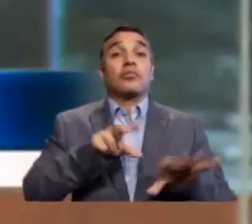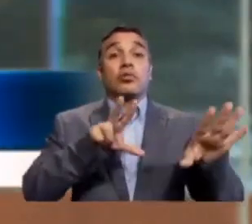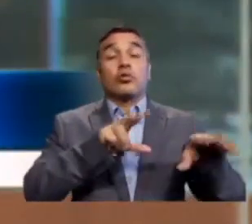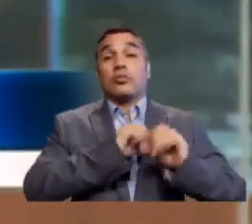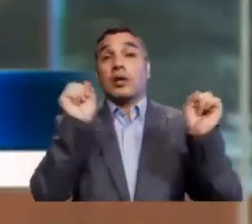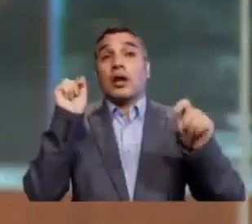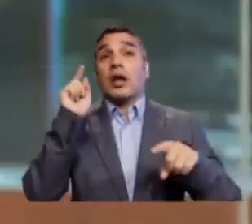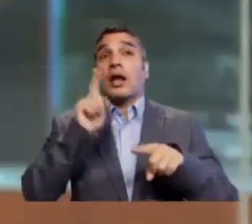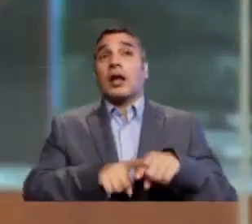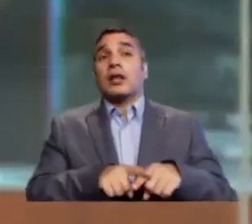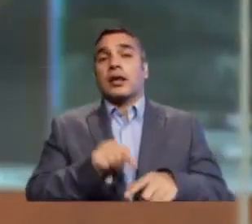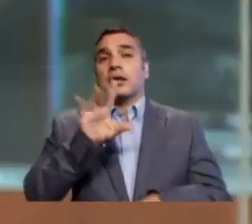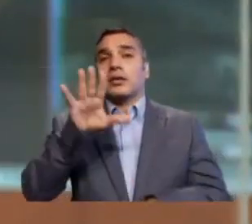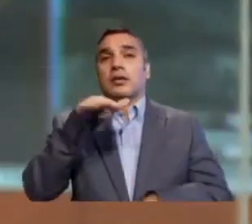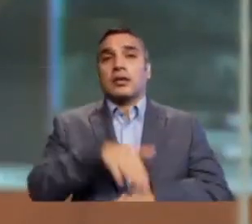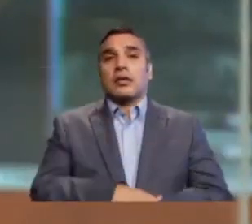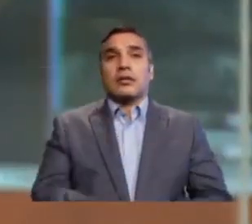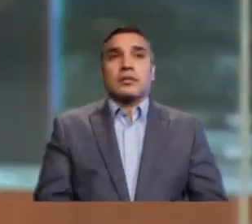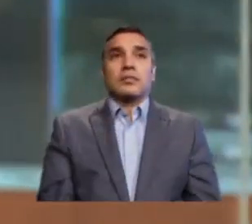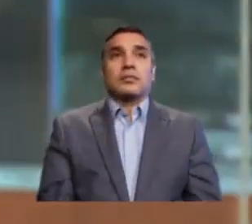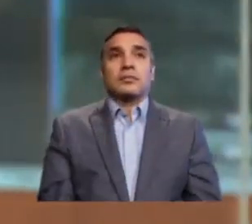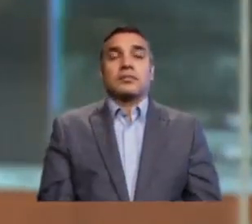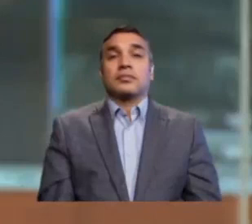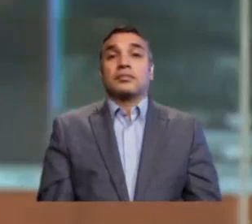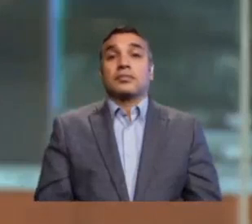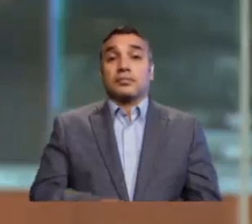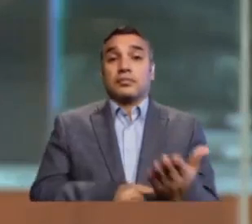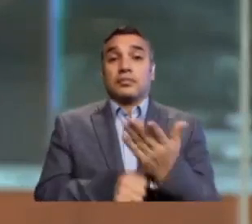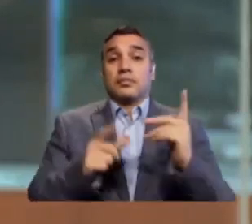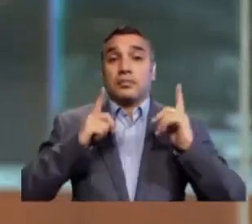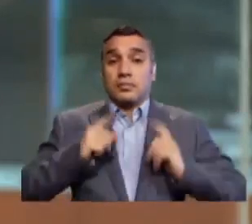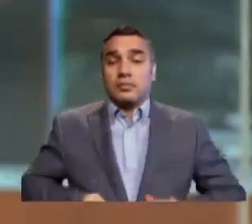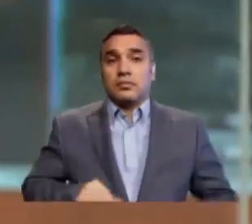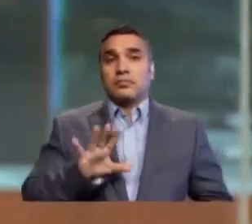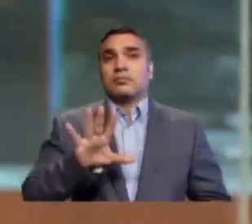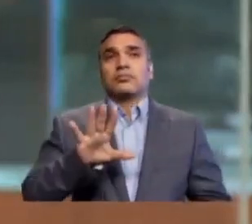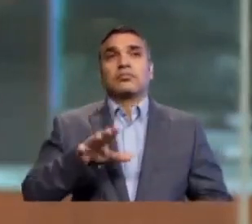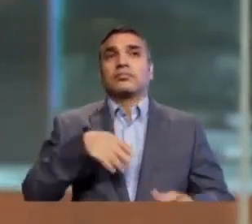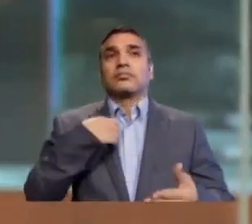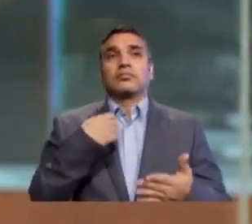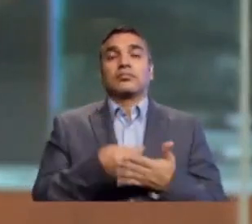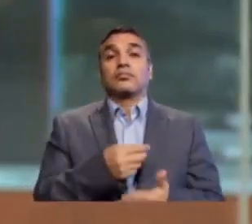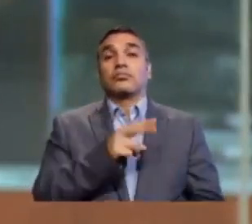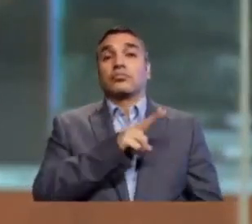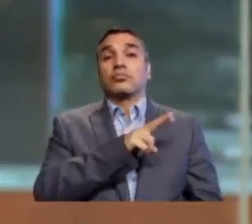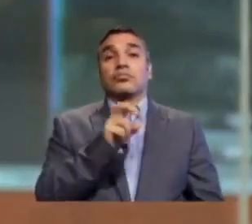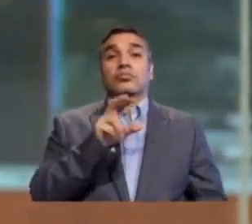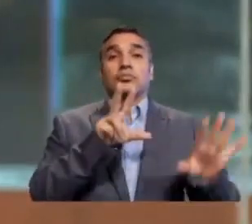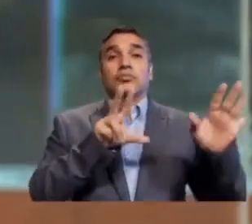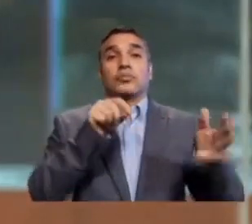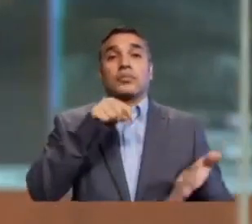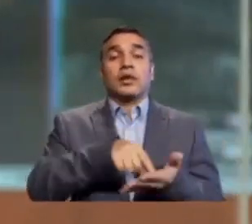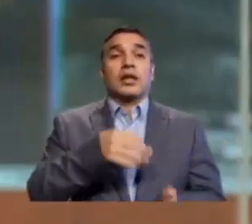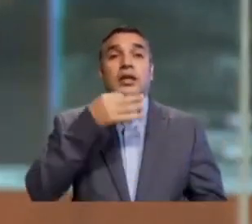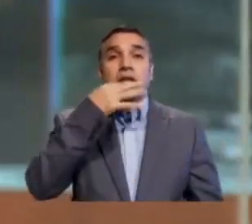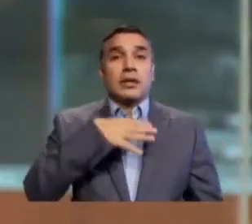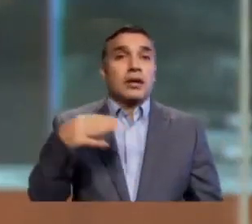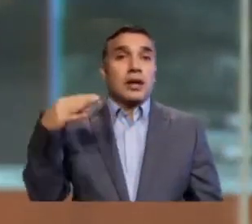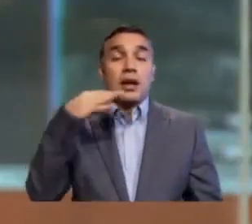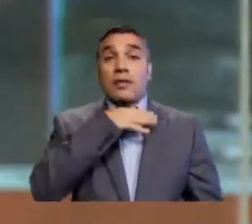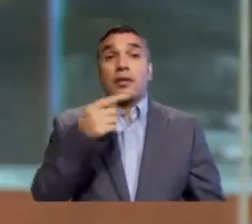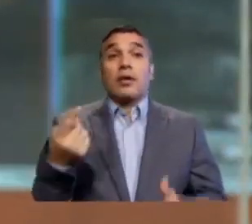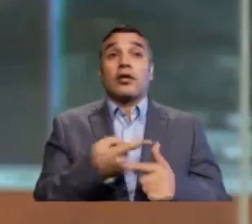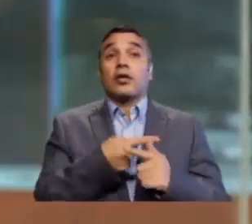de la mañana a 5 de la tarde. El Ministerio de Salud Pública ha adquirido 280.000 pruebas, con lo